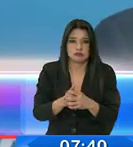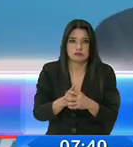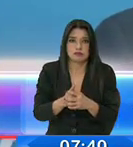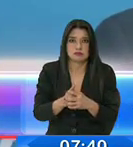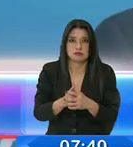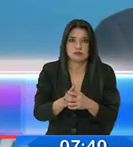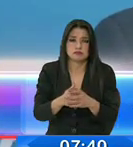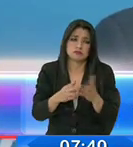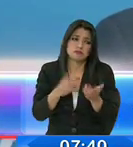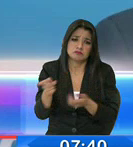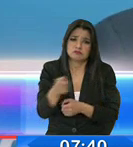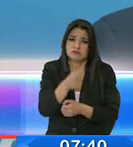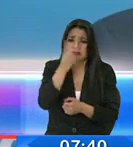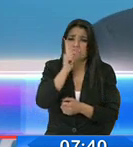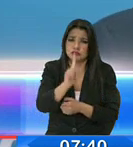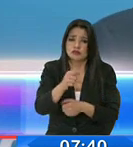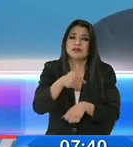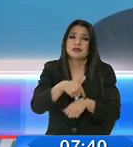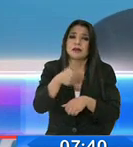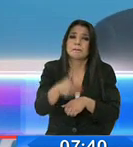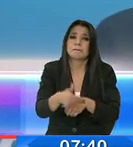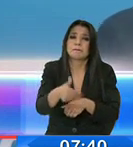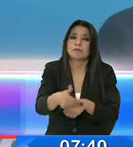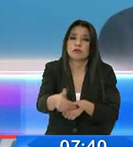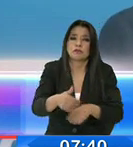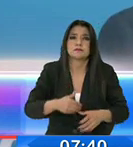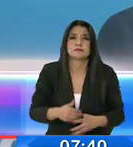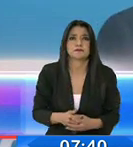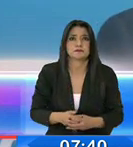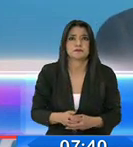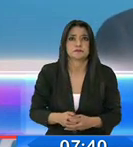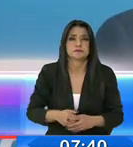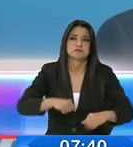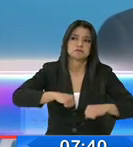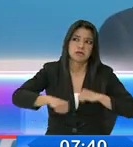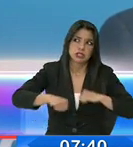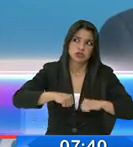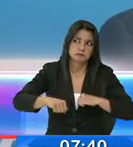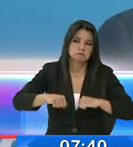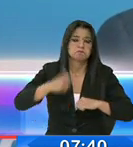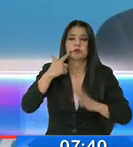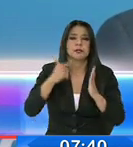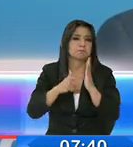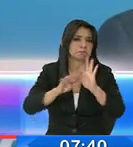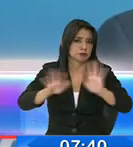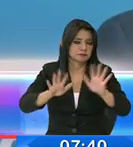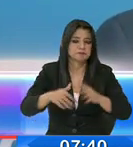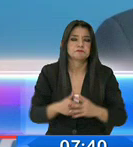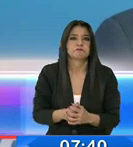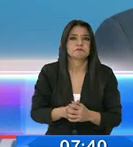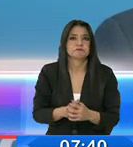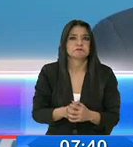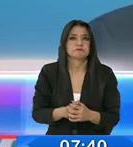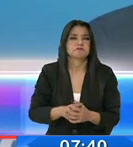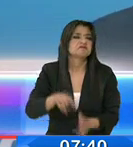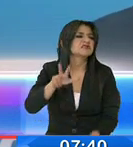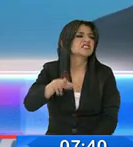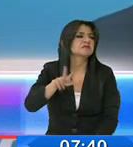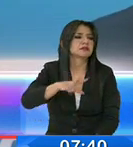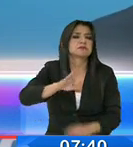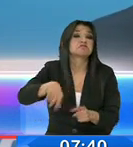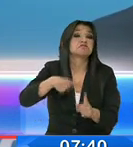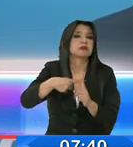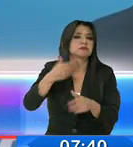un recurso que demora algún tiempo pero estamos estamos en mayo digamos que se demore tres meses